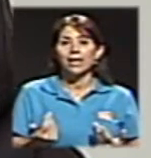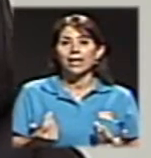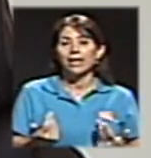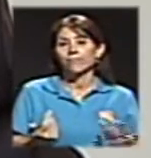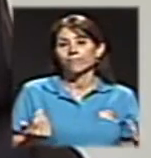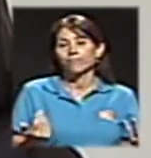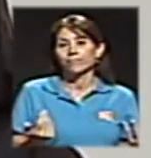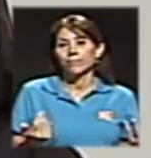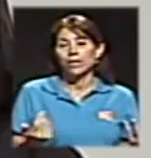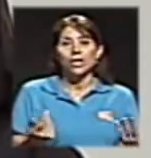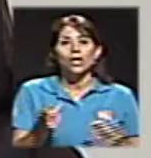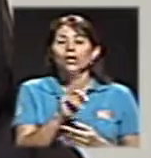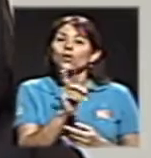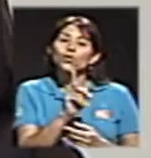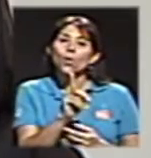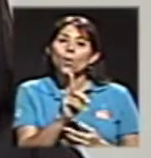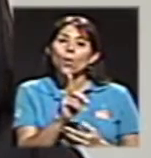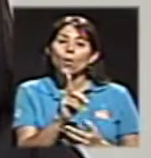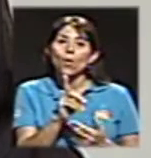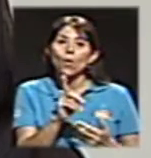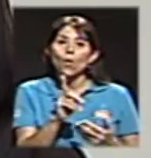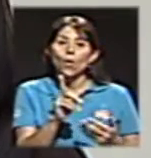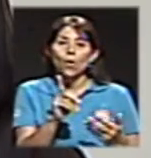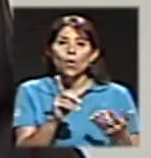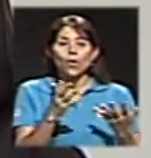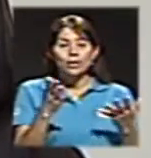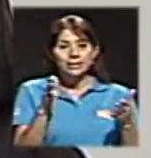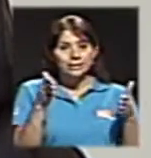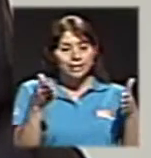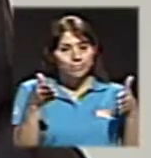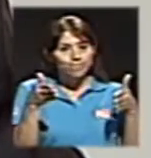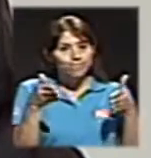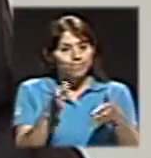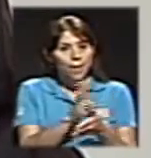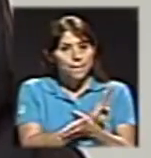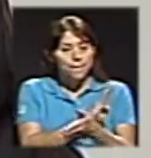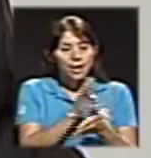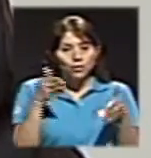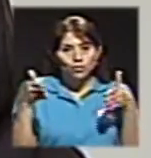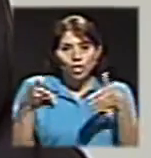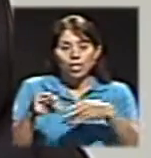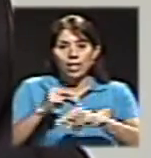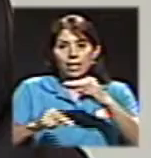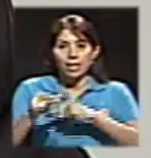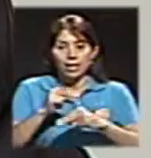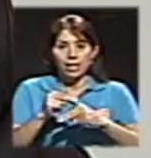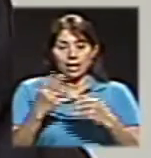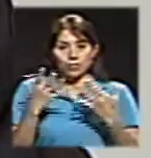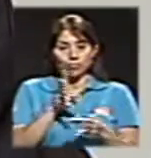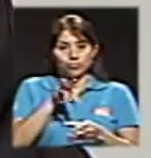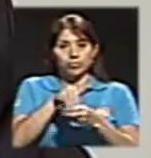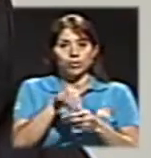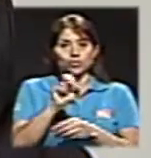no se marchan del mercado bancos previa intervención de la SUGEF, sino que más